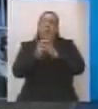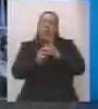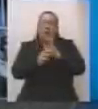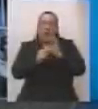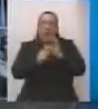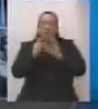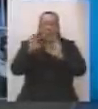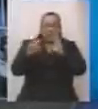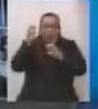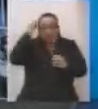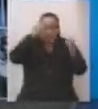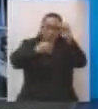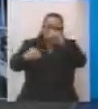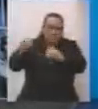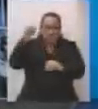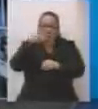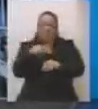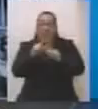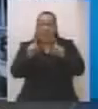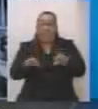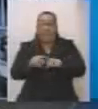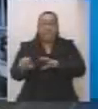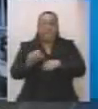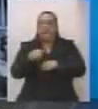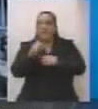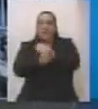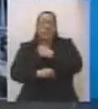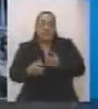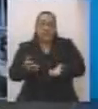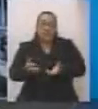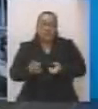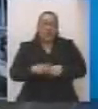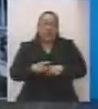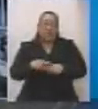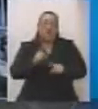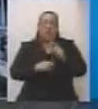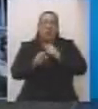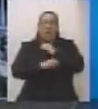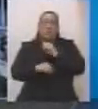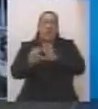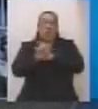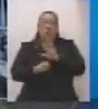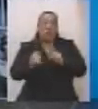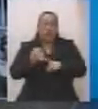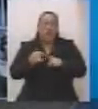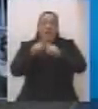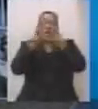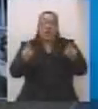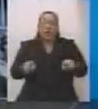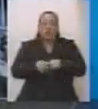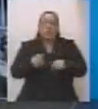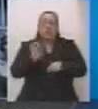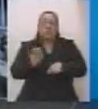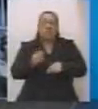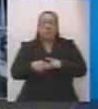programación, el software se desarrolla en otro país, tal vez en algún país europeo, y la computadora misma